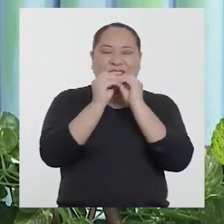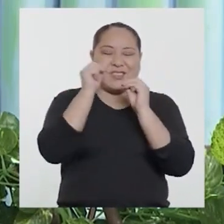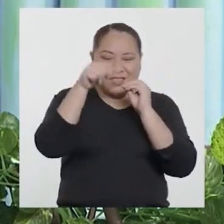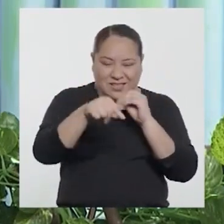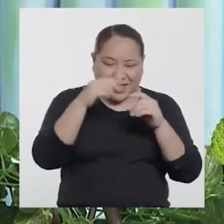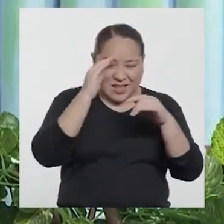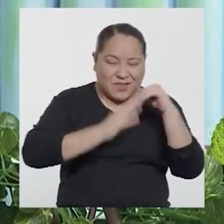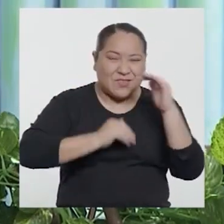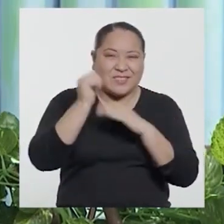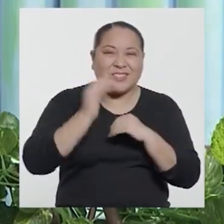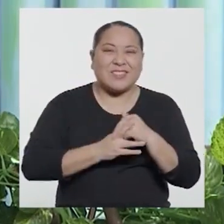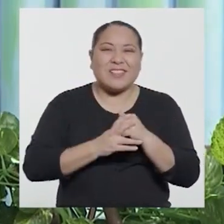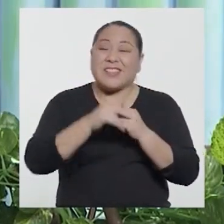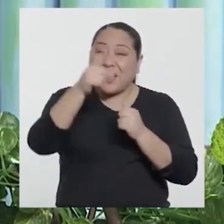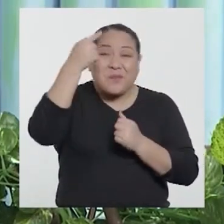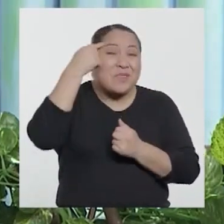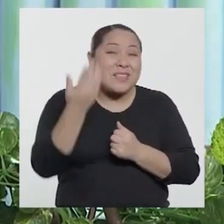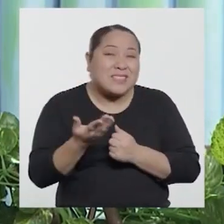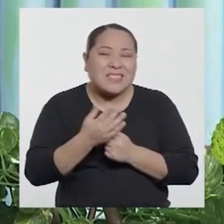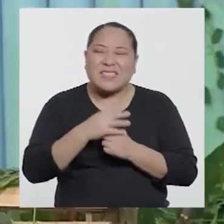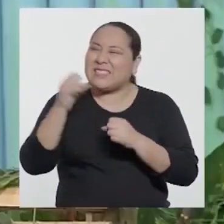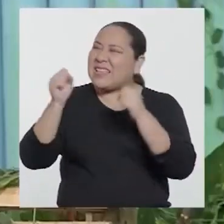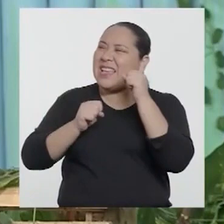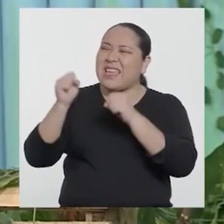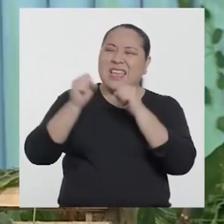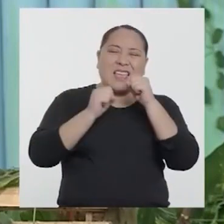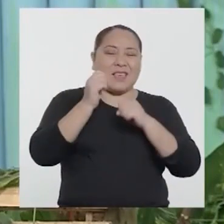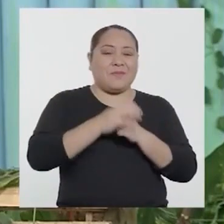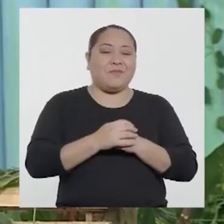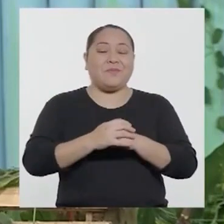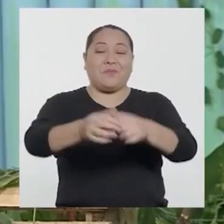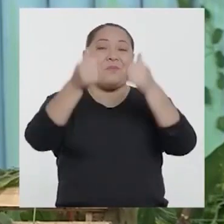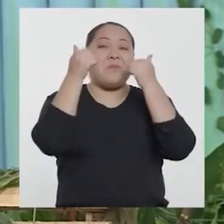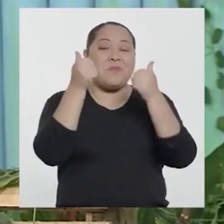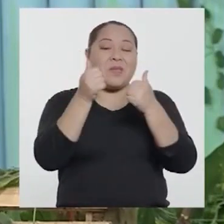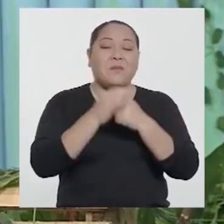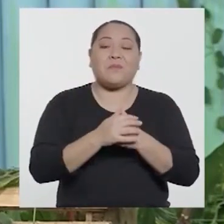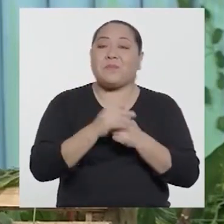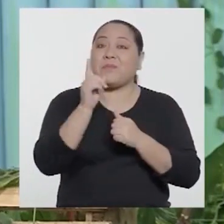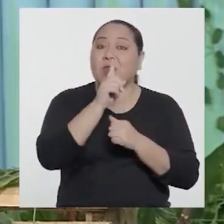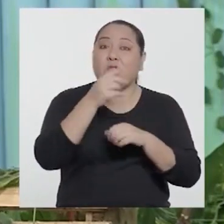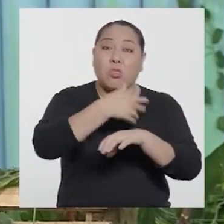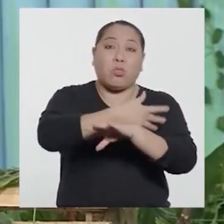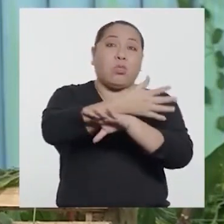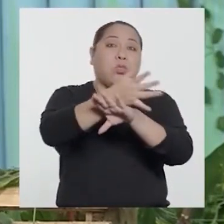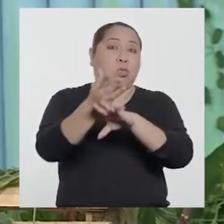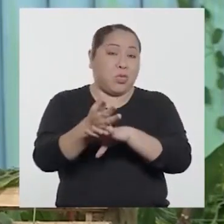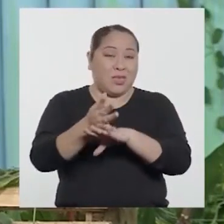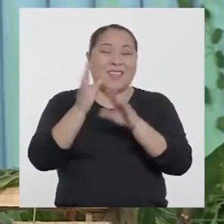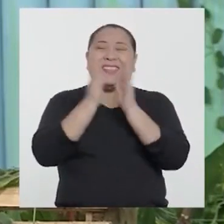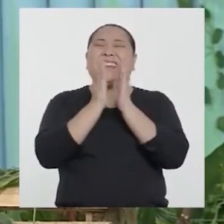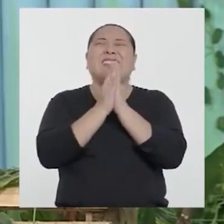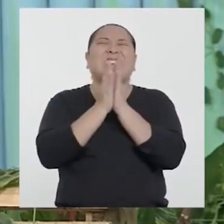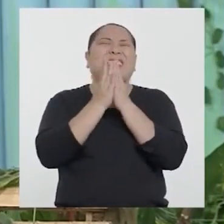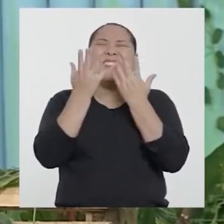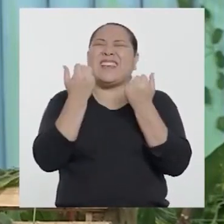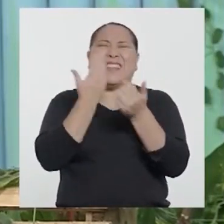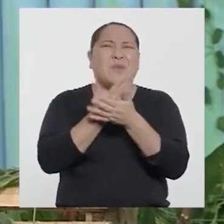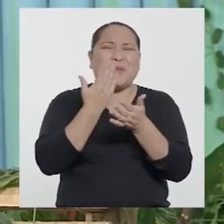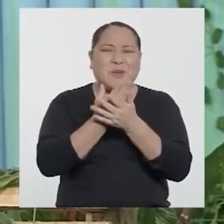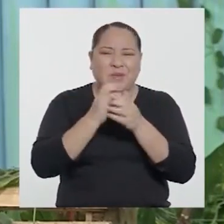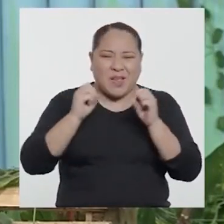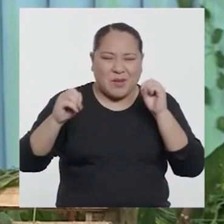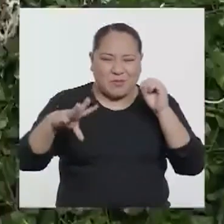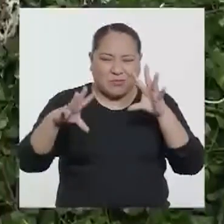que hemos construido. ¿Qué les parece? ¡Sí! ¡Está bien! ¡Pero no se demoren, ¿eh? ¡Ya quiero probar